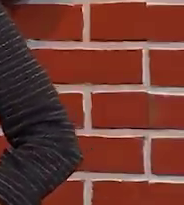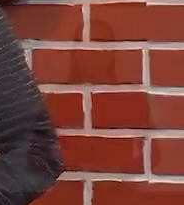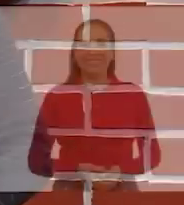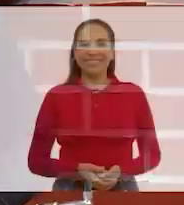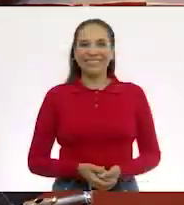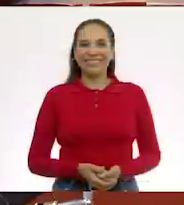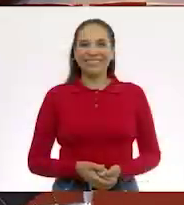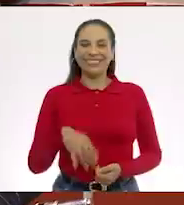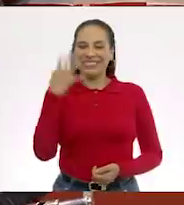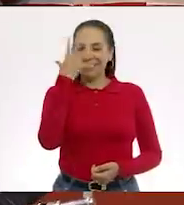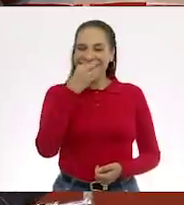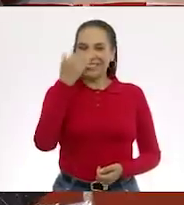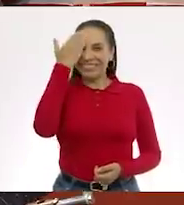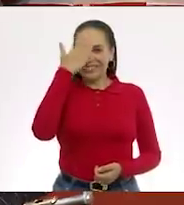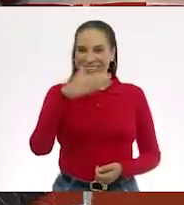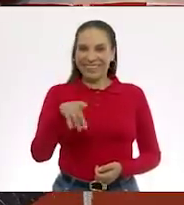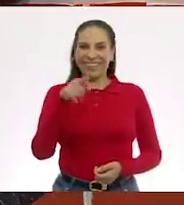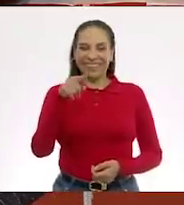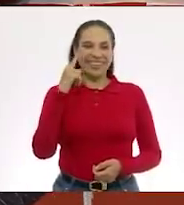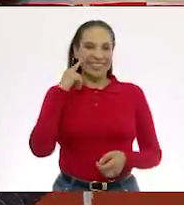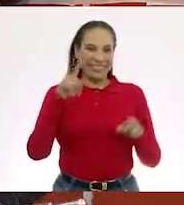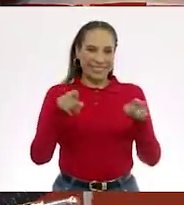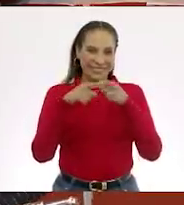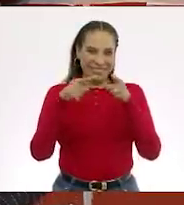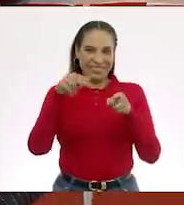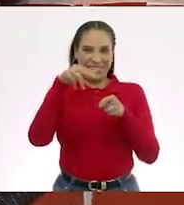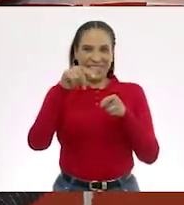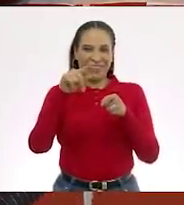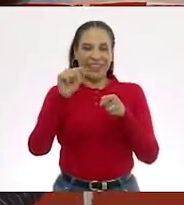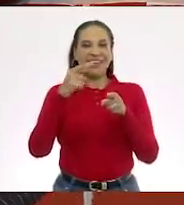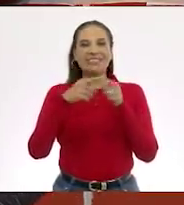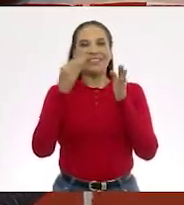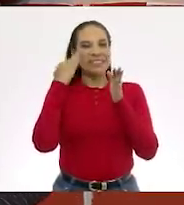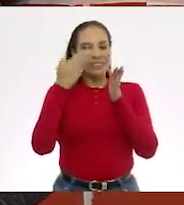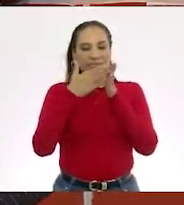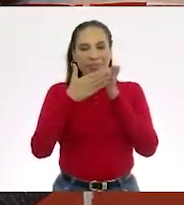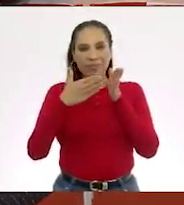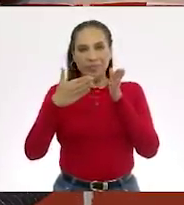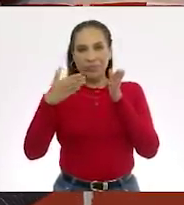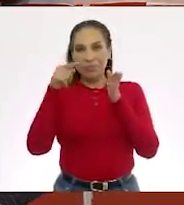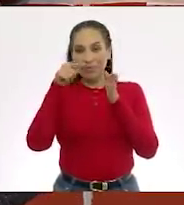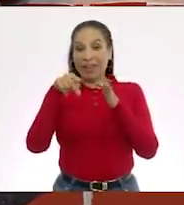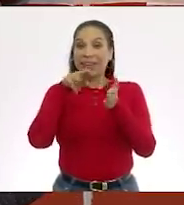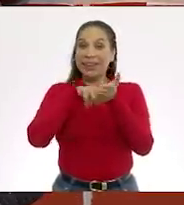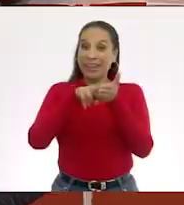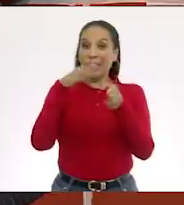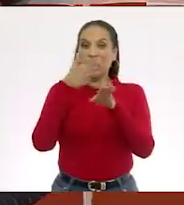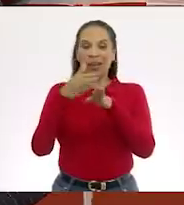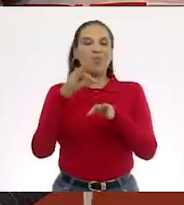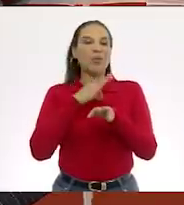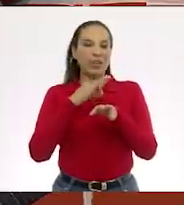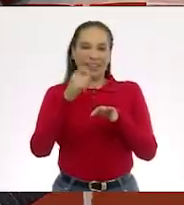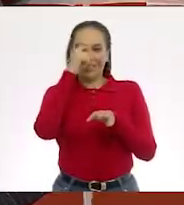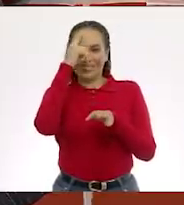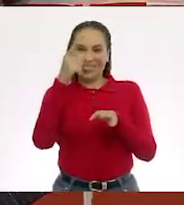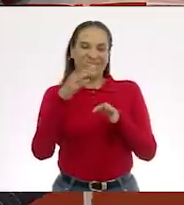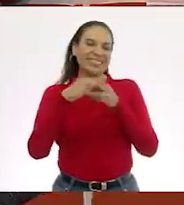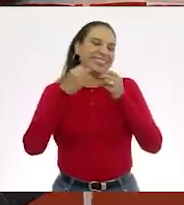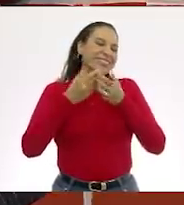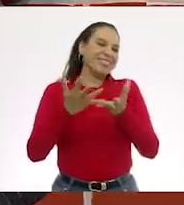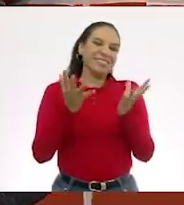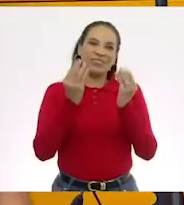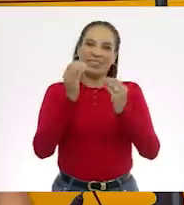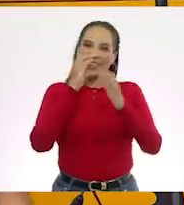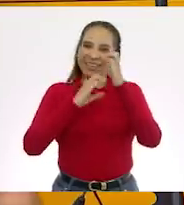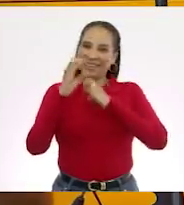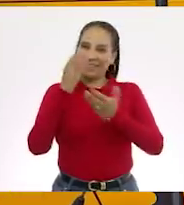Es maravilloso saber que a partir de las notas musicales y las duraciones de negra y blanca, ya podemos inventar un sinfín de